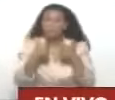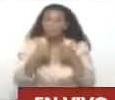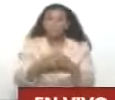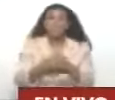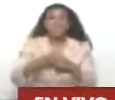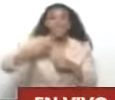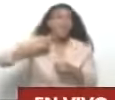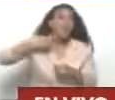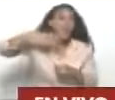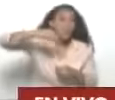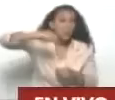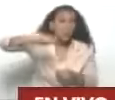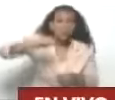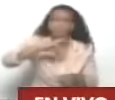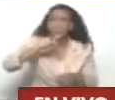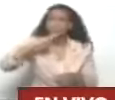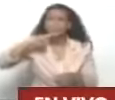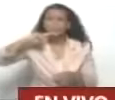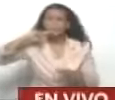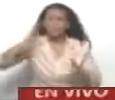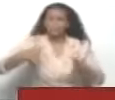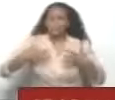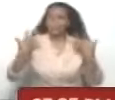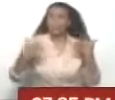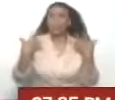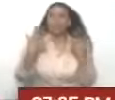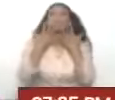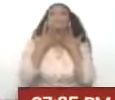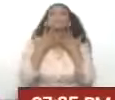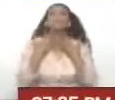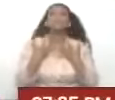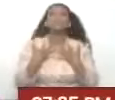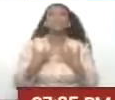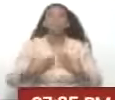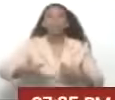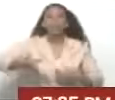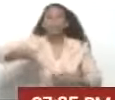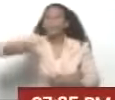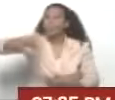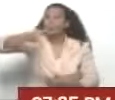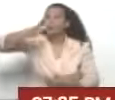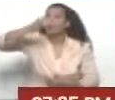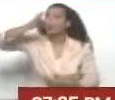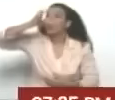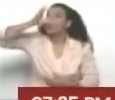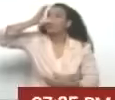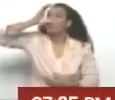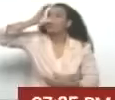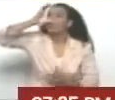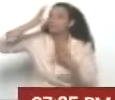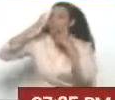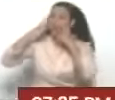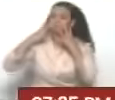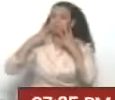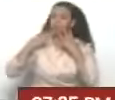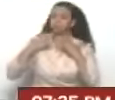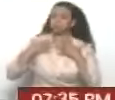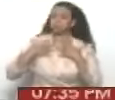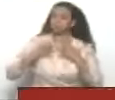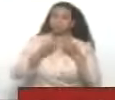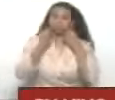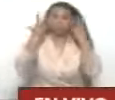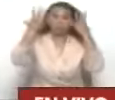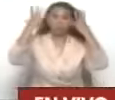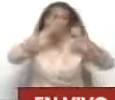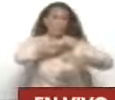el limón le da el sentido refrescante. Y cuando uno se toma esto, mira, el cuerpo se oxigena, ¡pum! Y va para